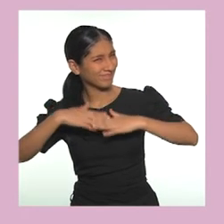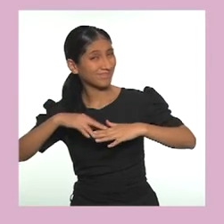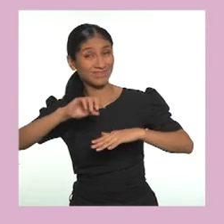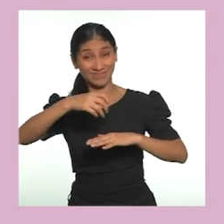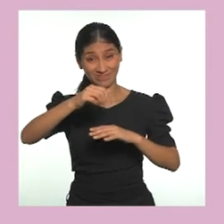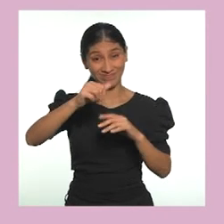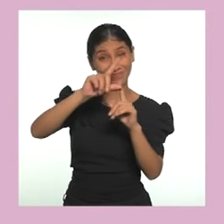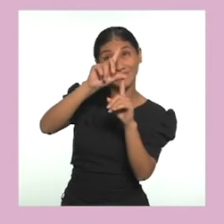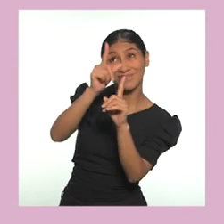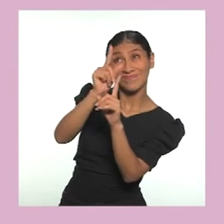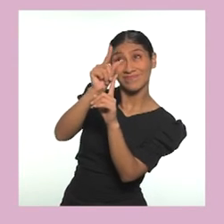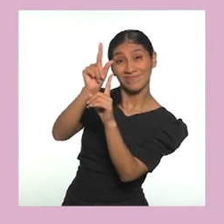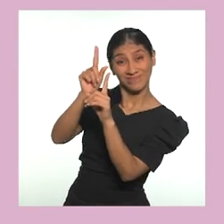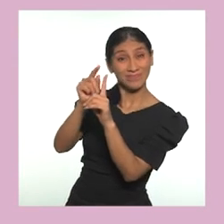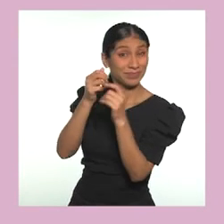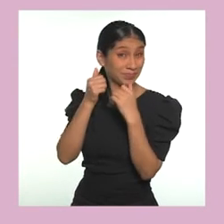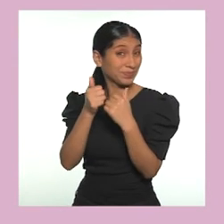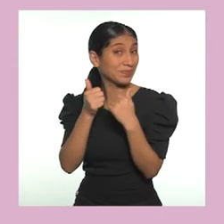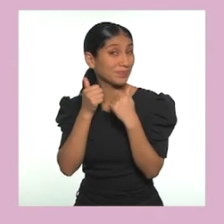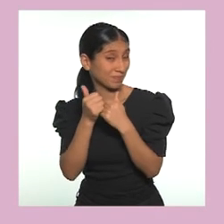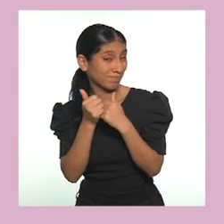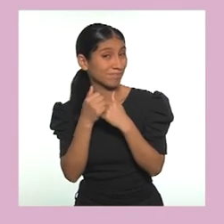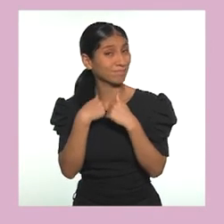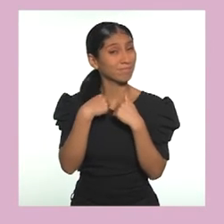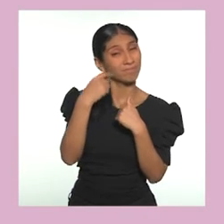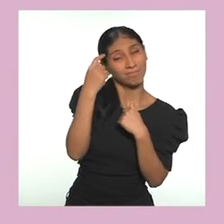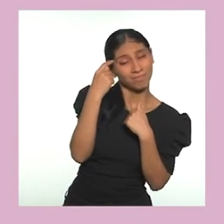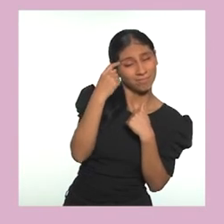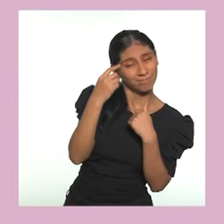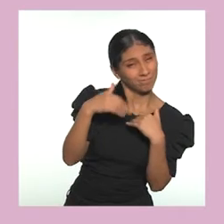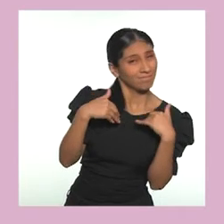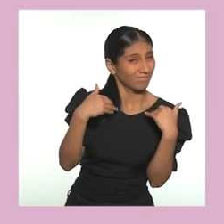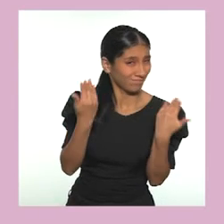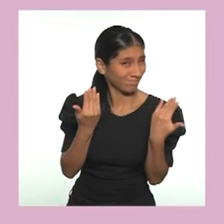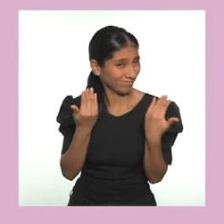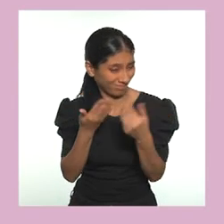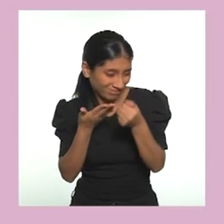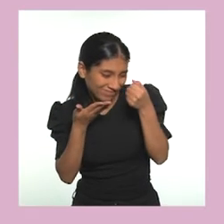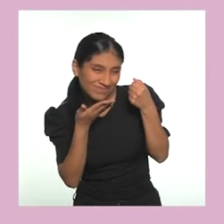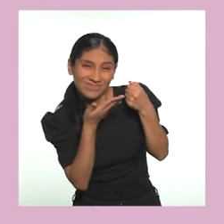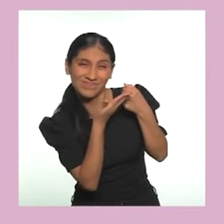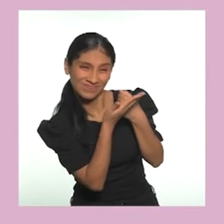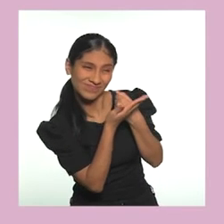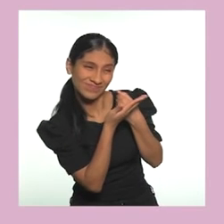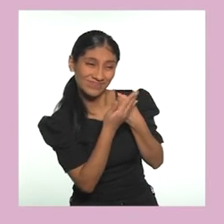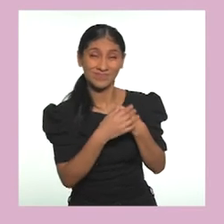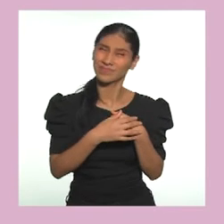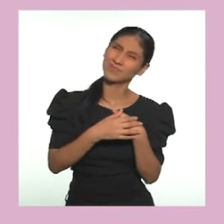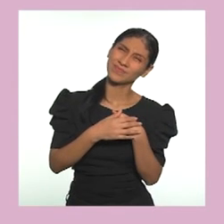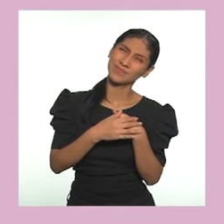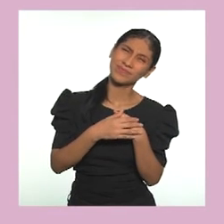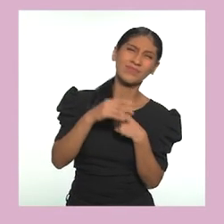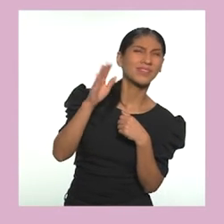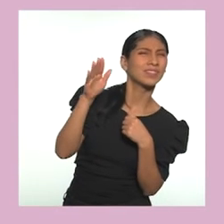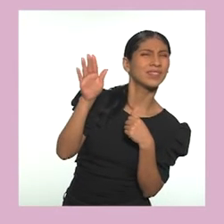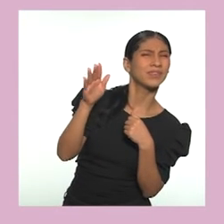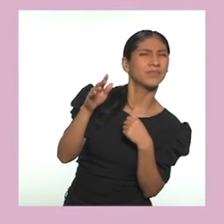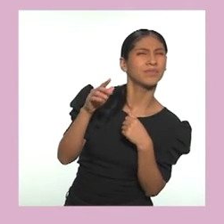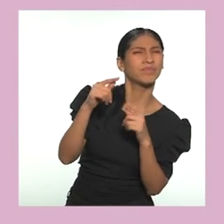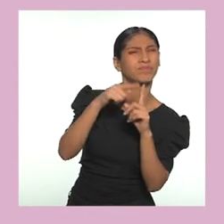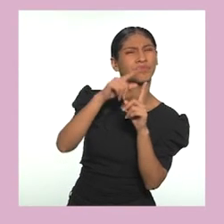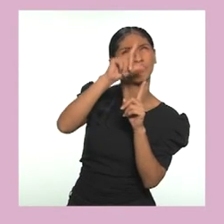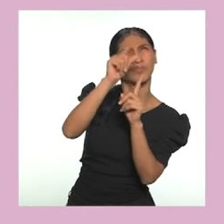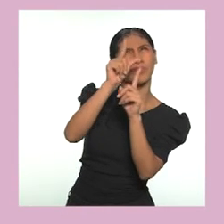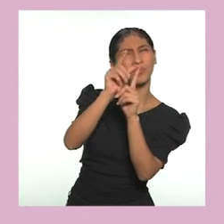preocupes. Las otras hierbitas están bien. Yo creo que podemos guardarlas adentro.